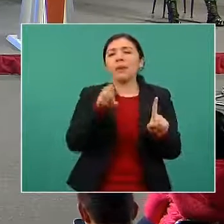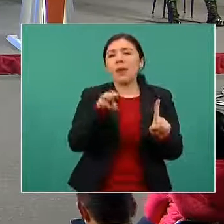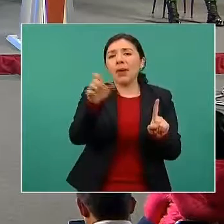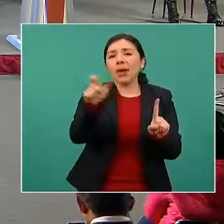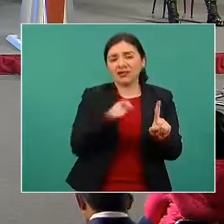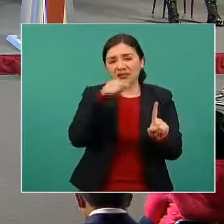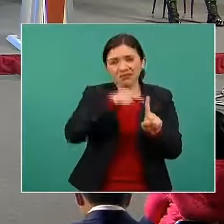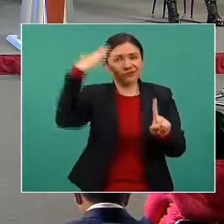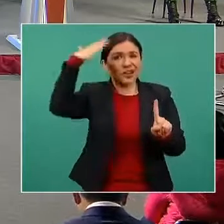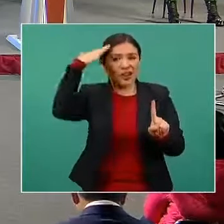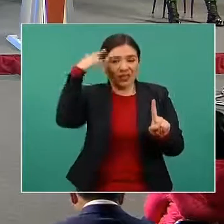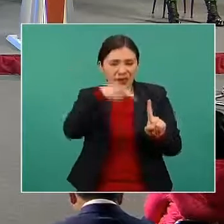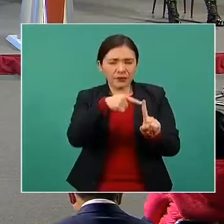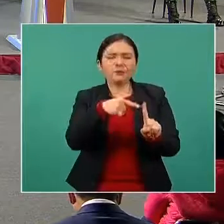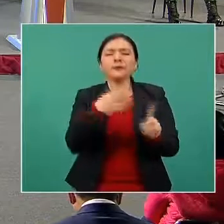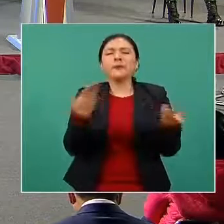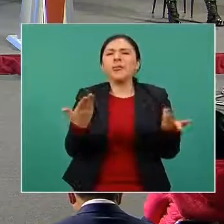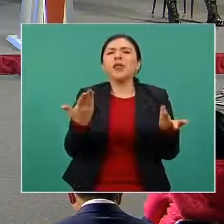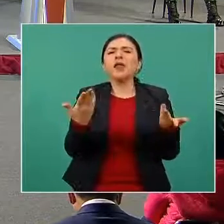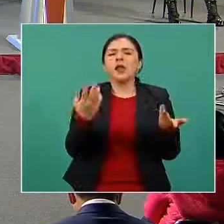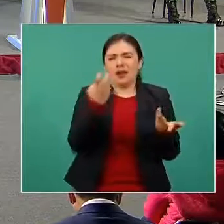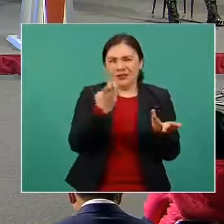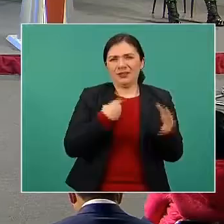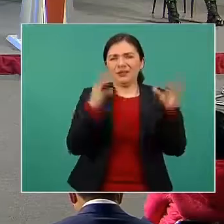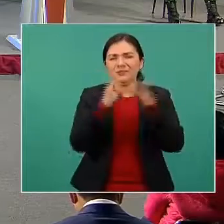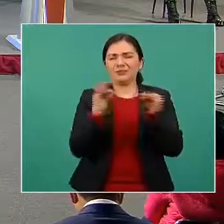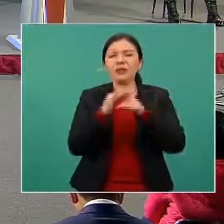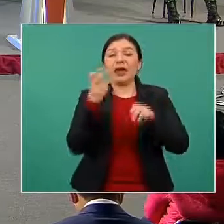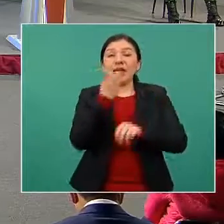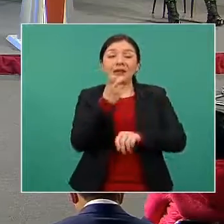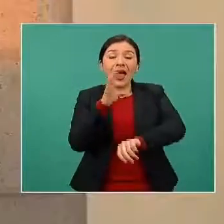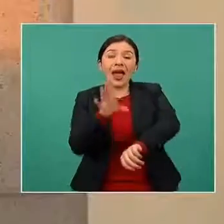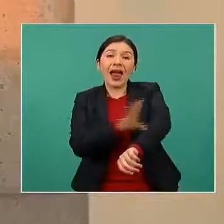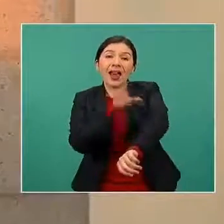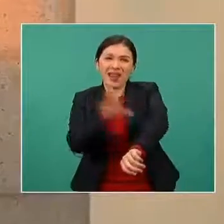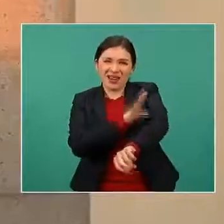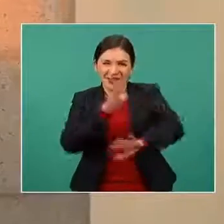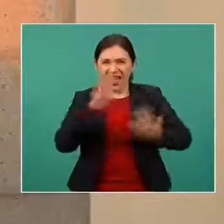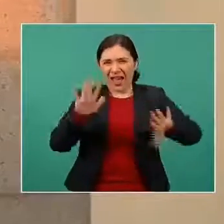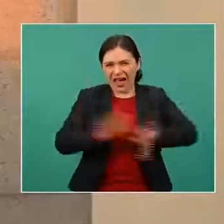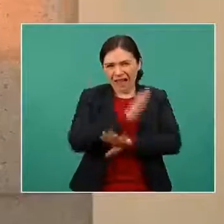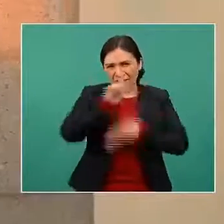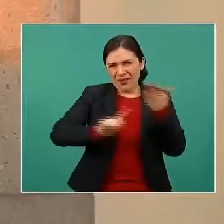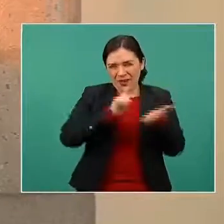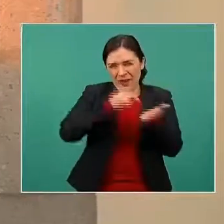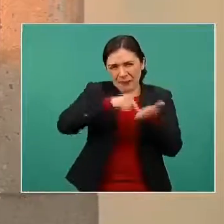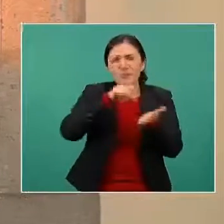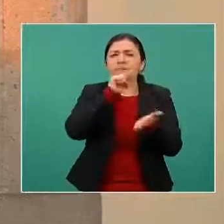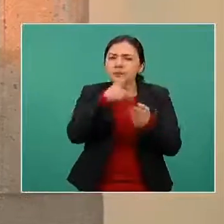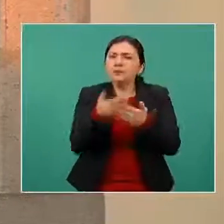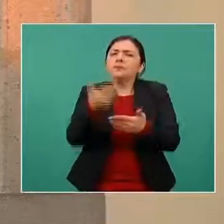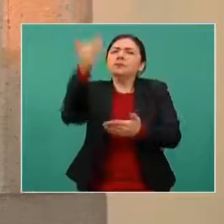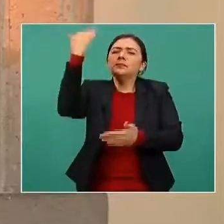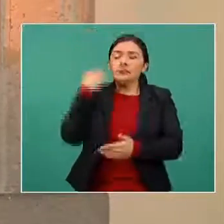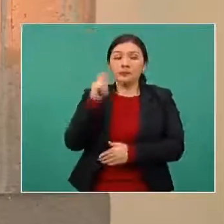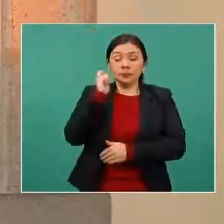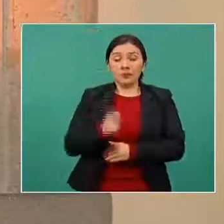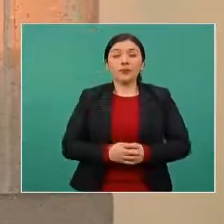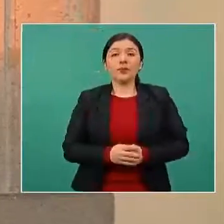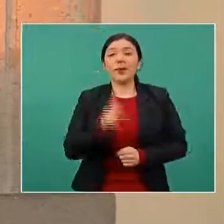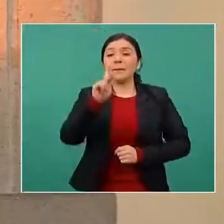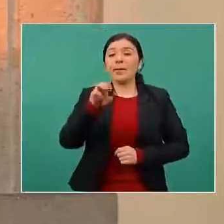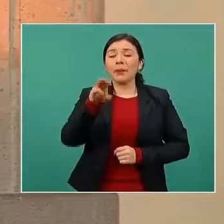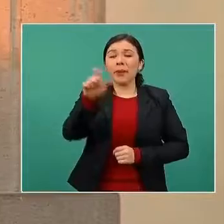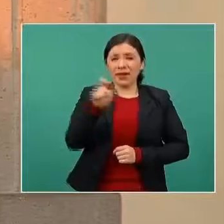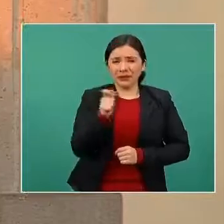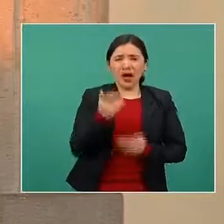quiero decir que parte de la reforma energética, pero incluso desde antes, a Pemex, después de ser una